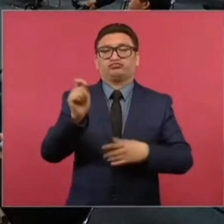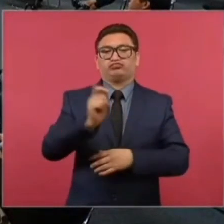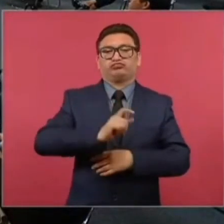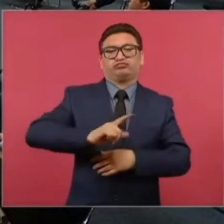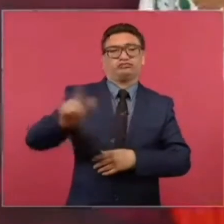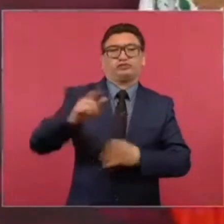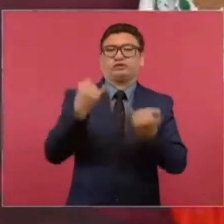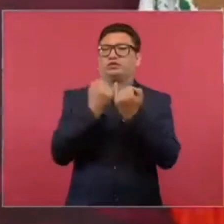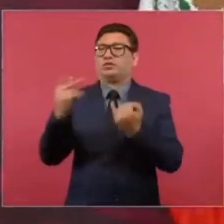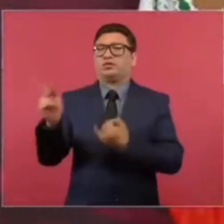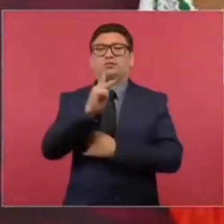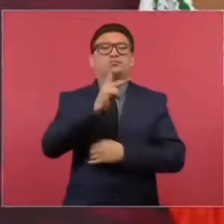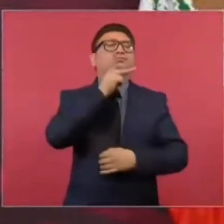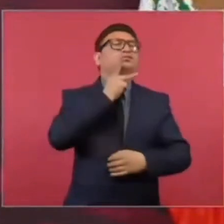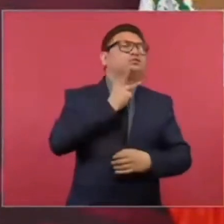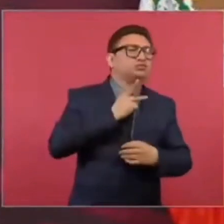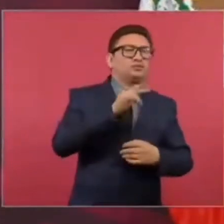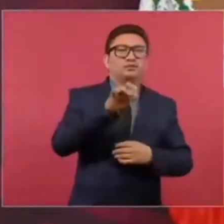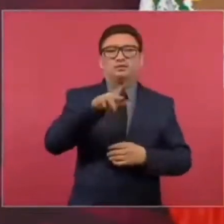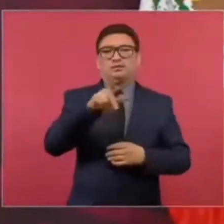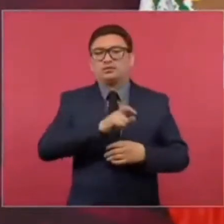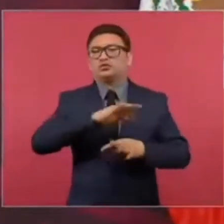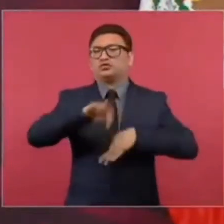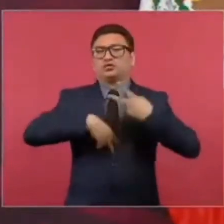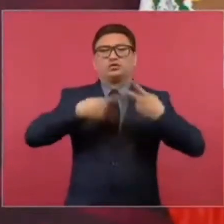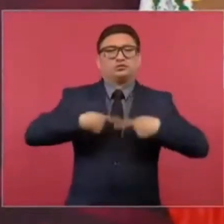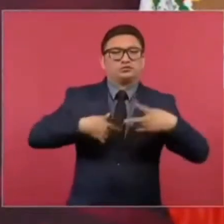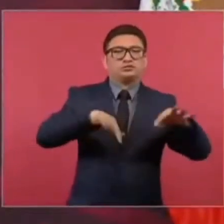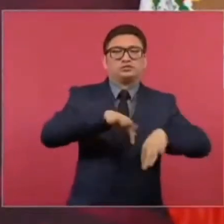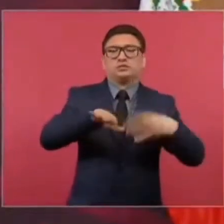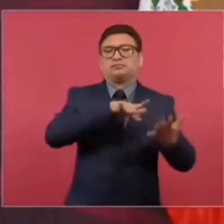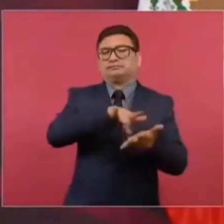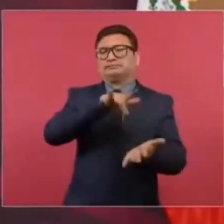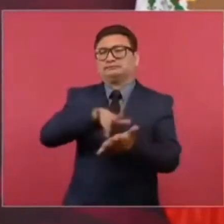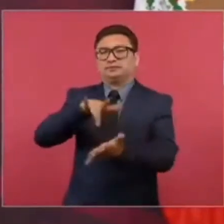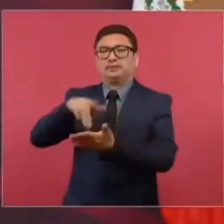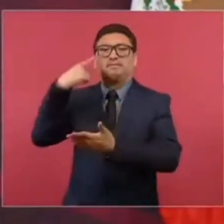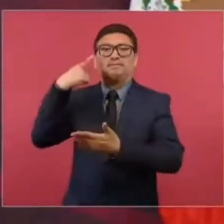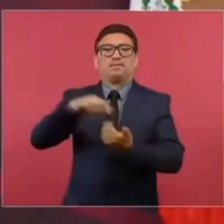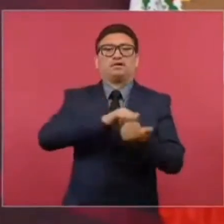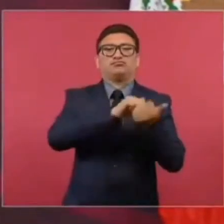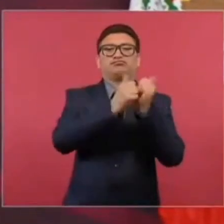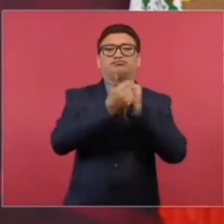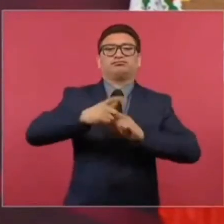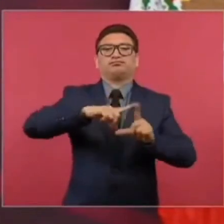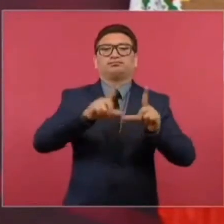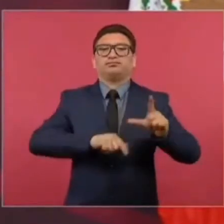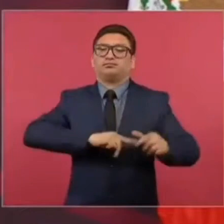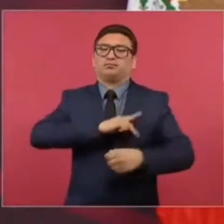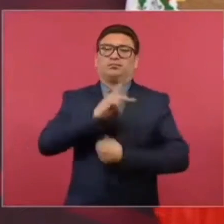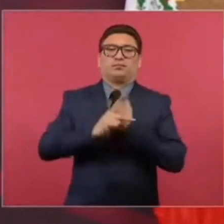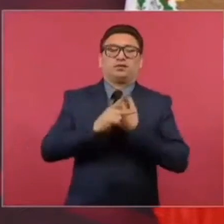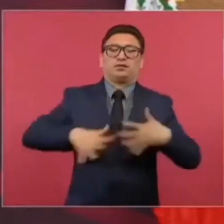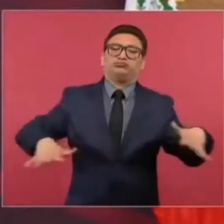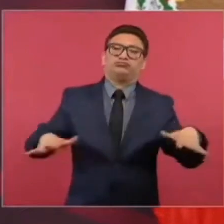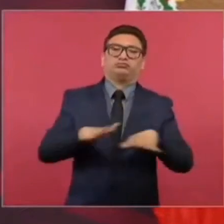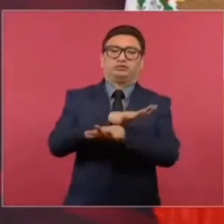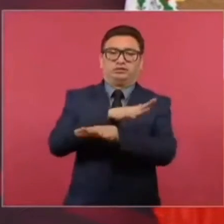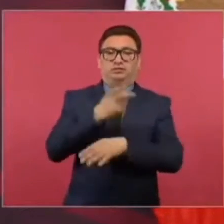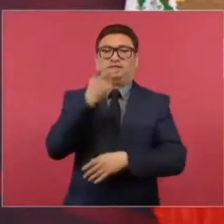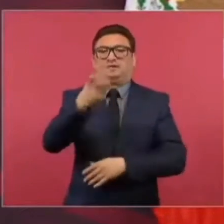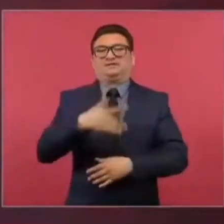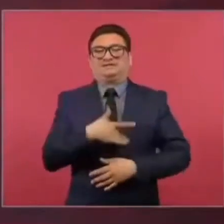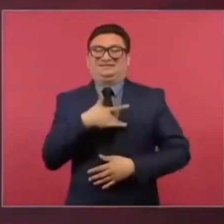trabajadores petroleros, como todos los trabajadores de México, están apoyando la transformación del país. Y eso nos